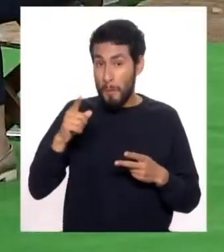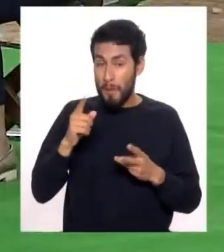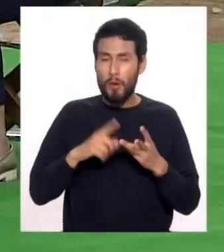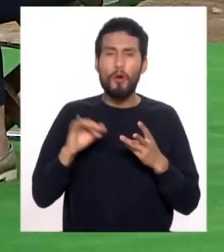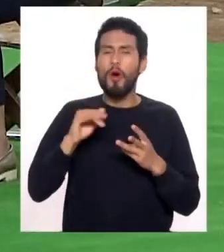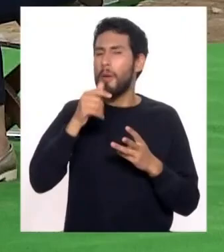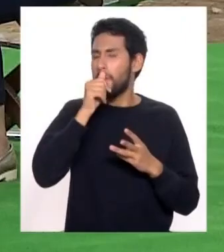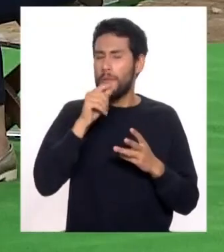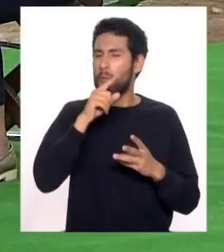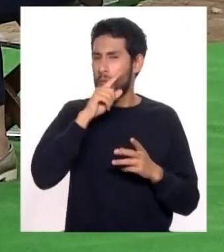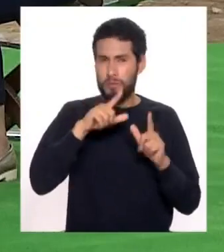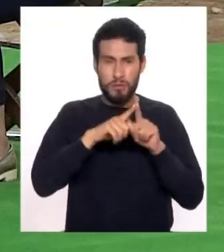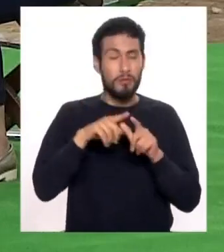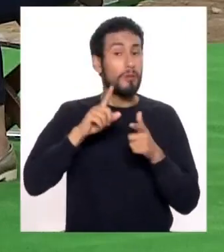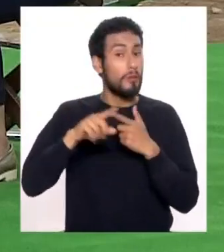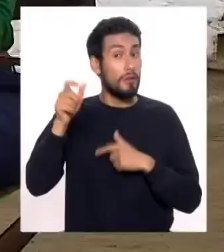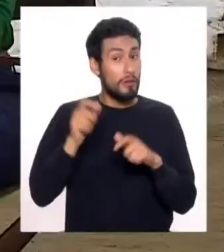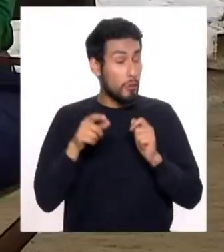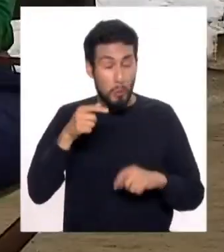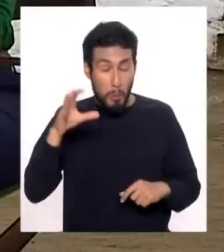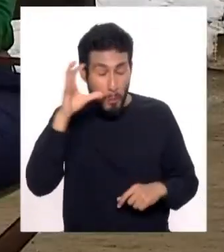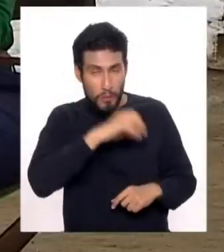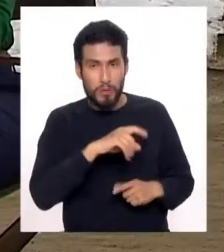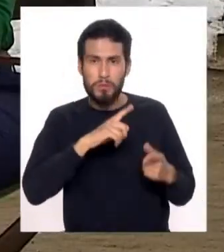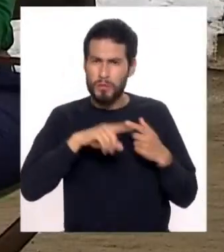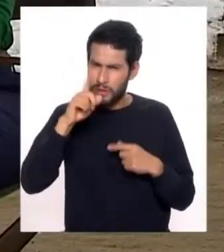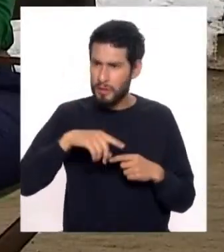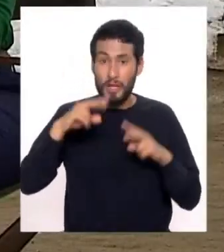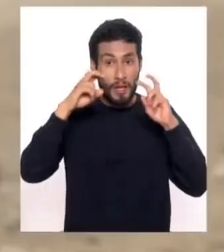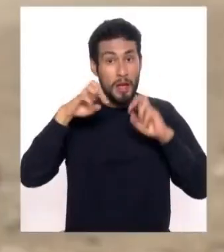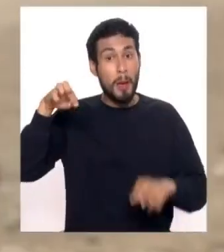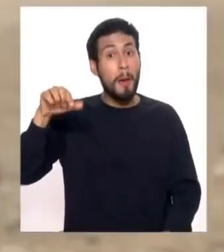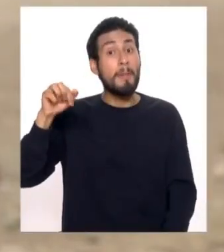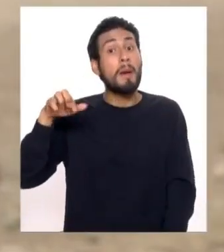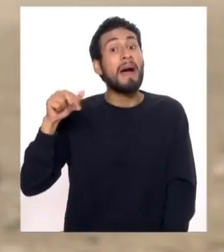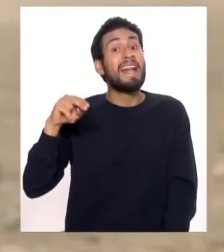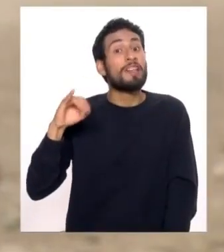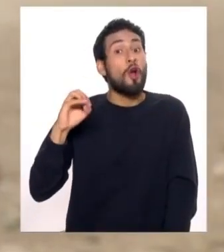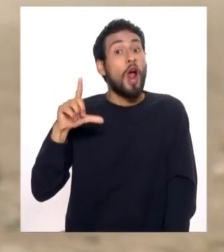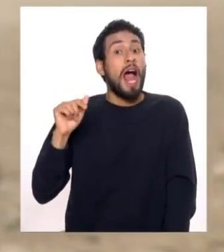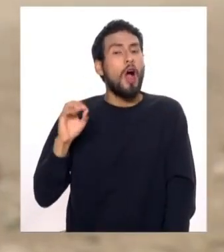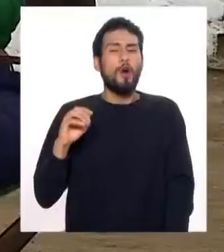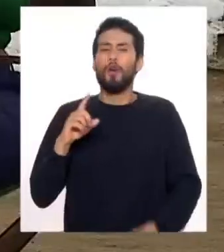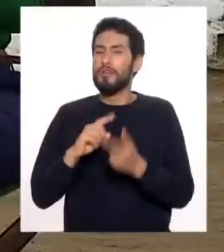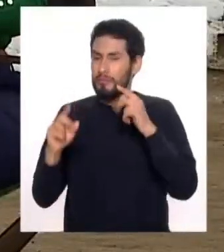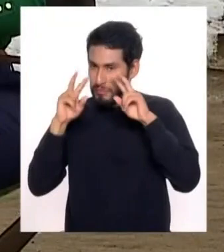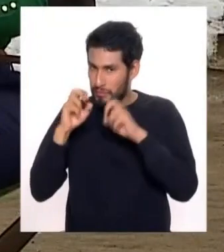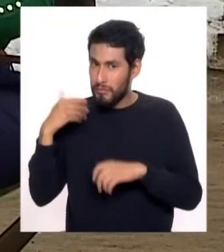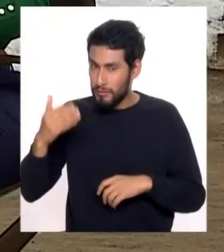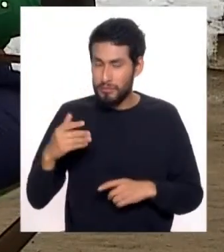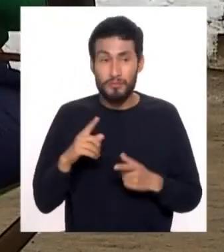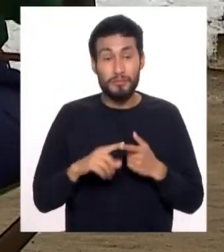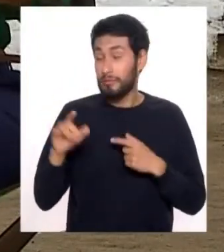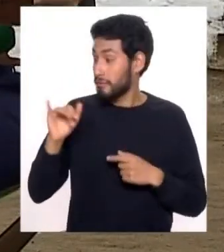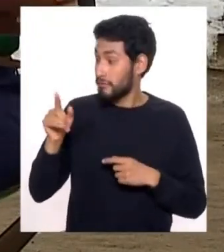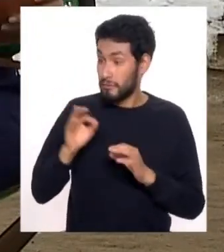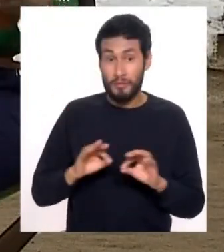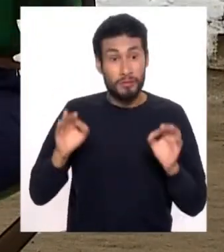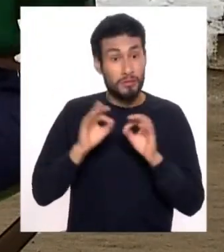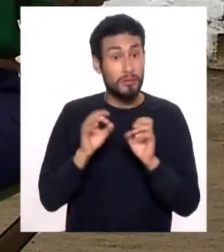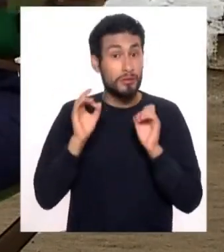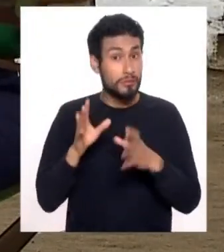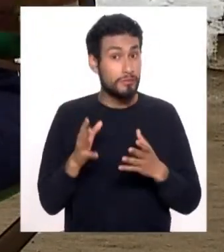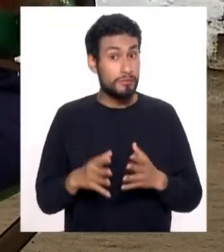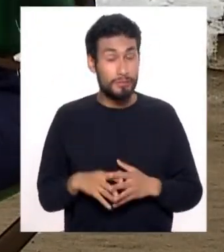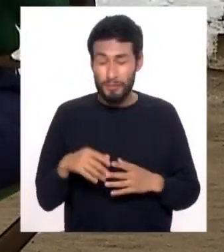veces no da ningún síntoma, así que no hay que olvidar de Papá Nicolau y de estos exámenes que se hacen regularmente. Y sobre todo, independientemente